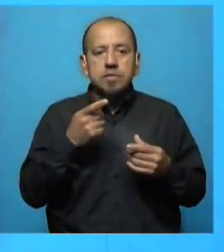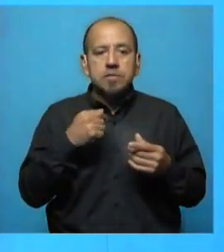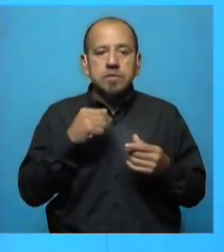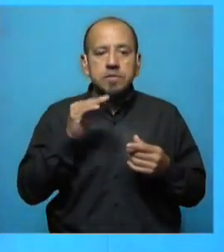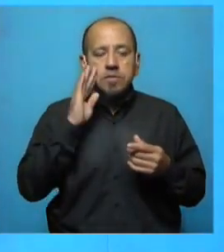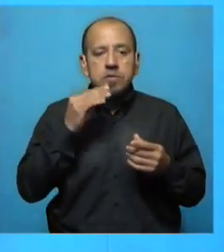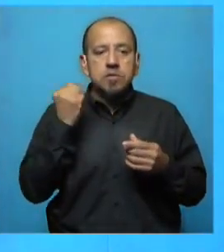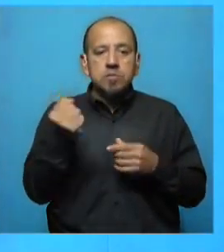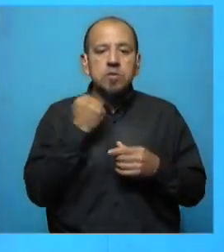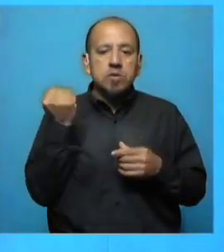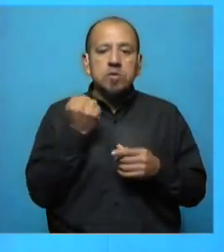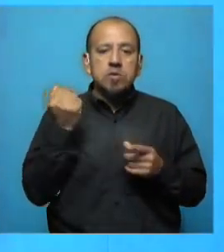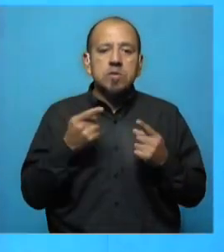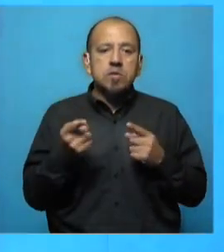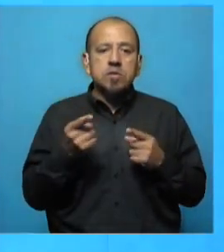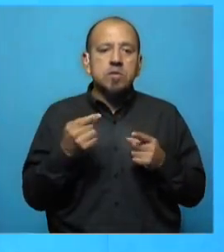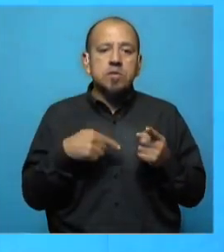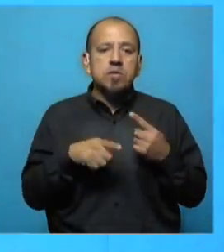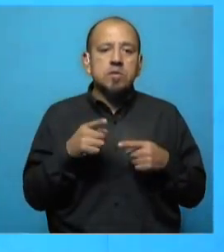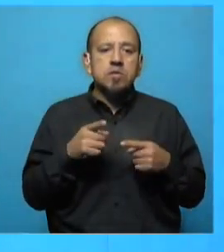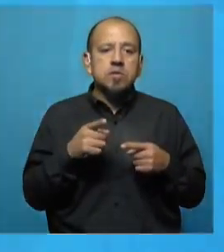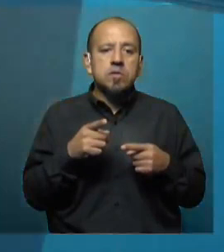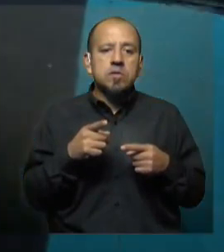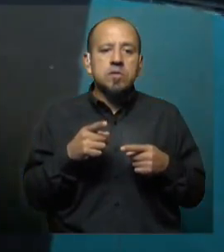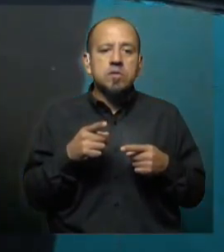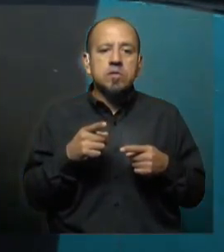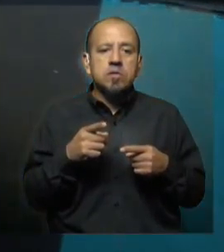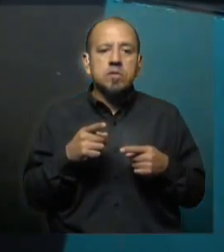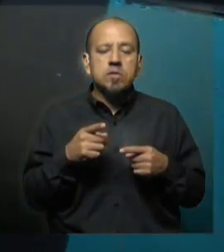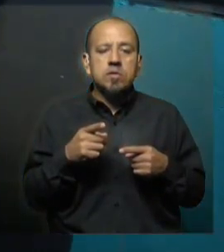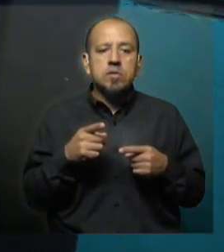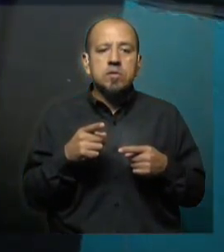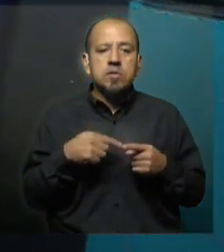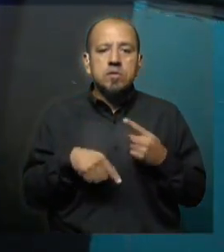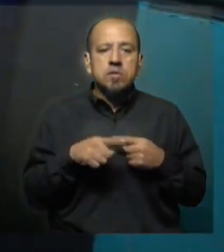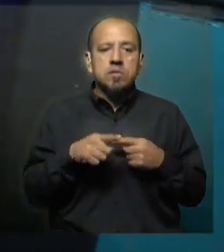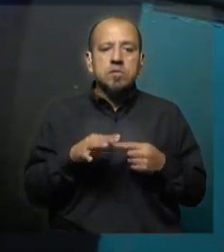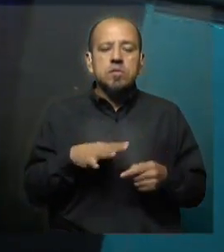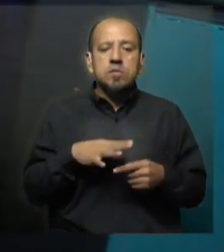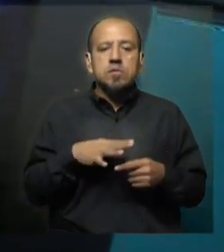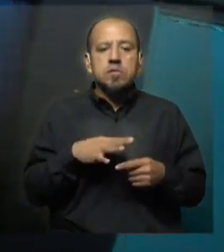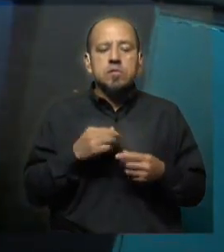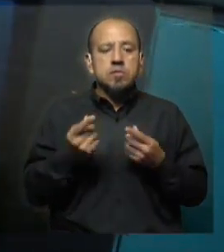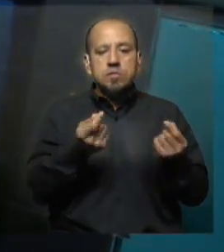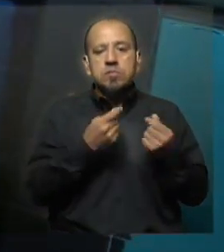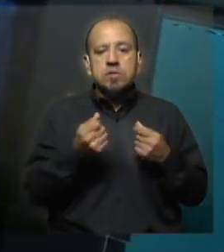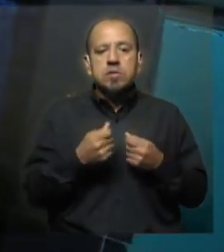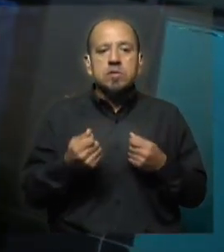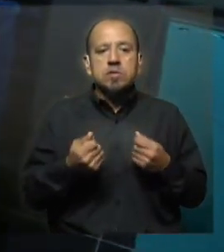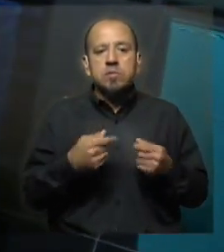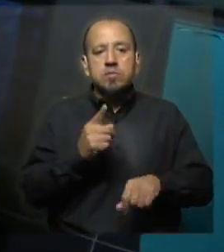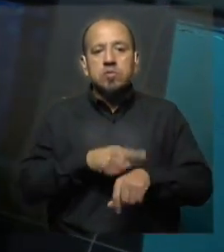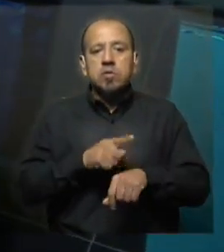importantes y y para mí también para disfrutar y cambiar plata por tiempo qué es lo que hacemos todos los días